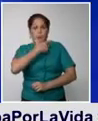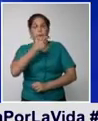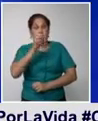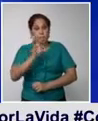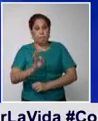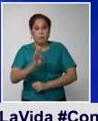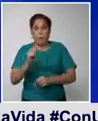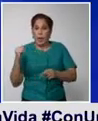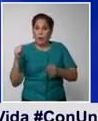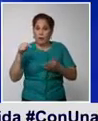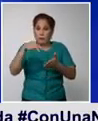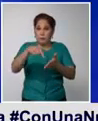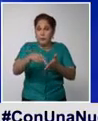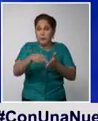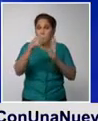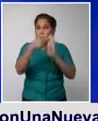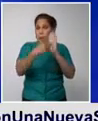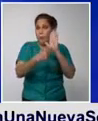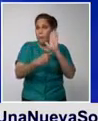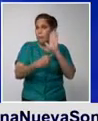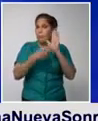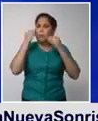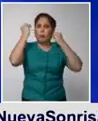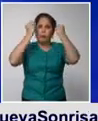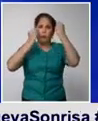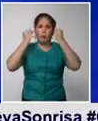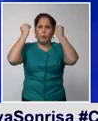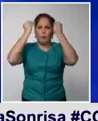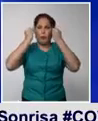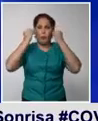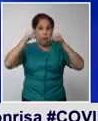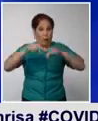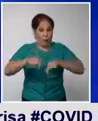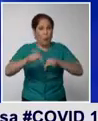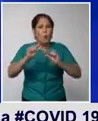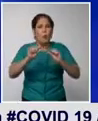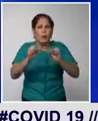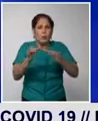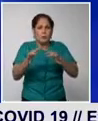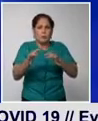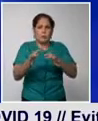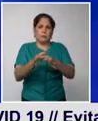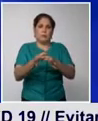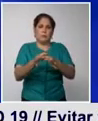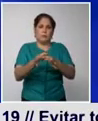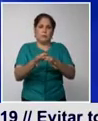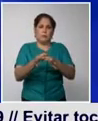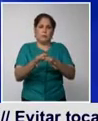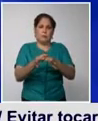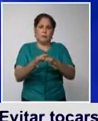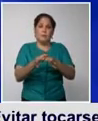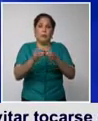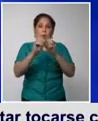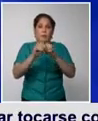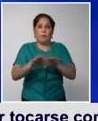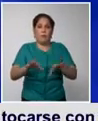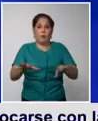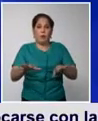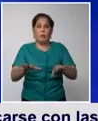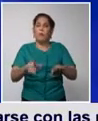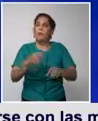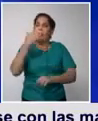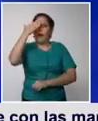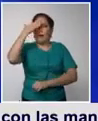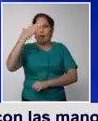ahora todavía los indicadores son preocupantes, aunque hoy con un ligerísimo descenso de las variables epidemiológicas. Le agradecemos